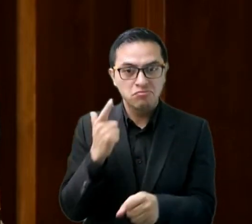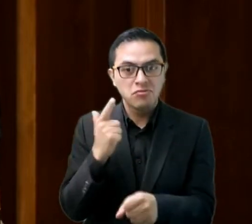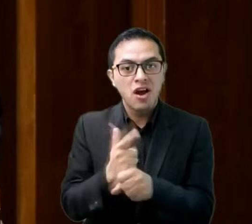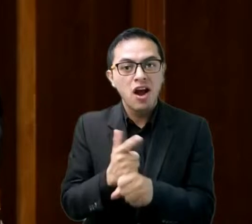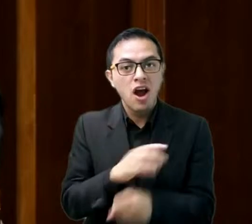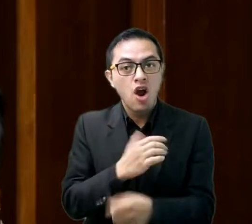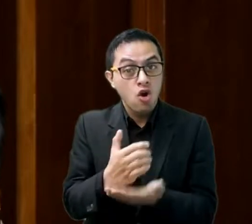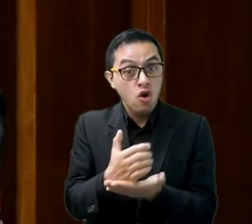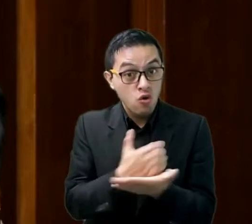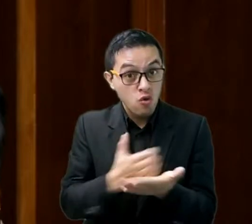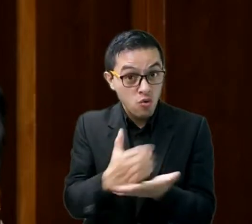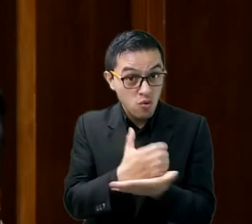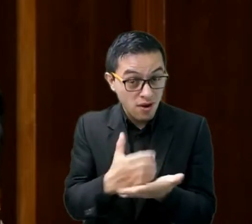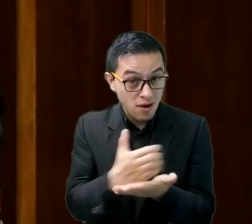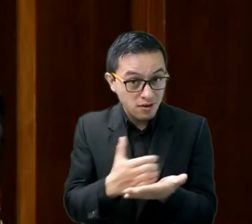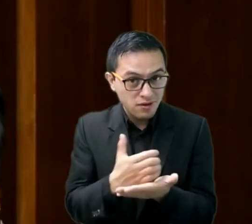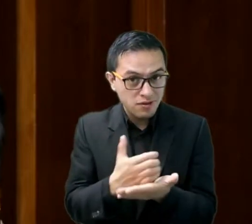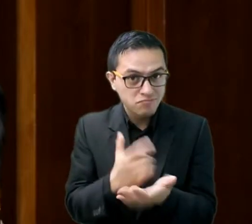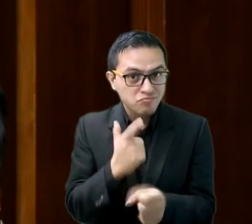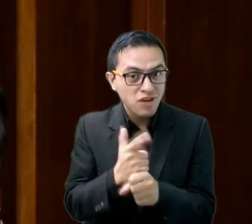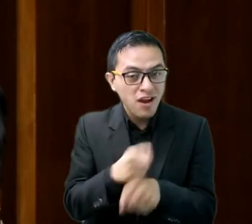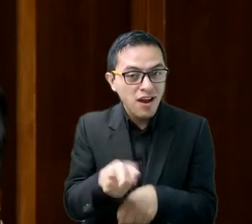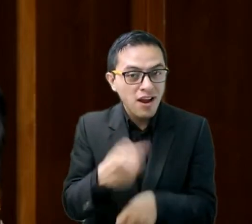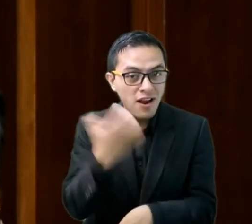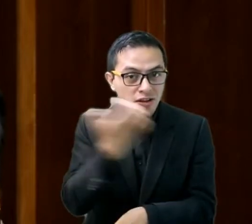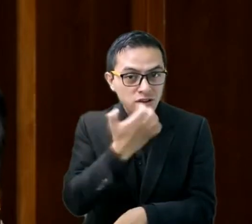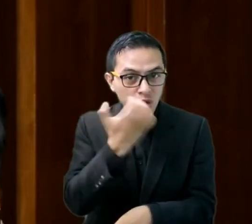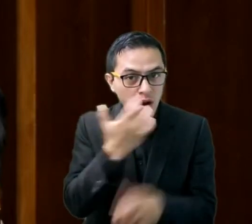escuela gratuita, y va a tener una beca,